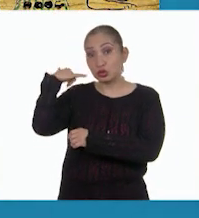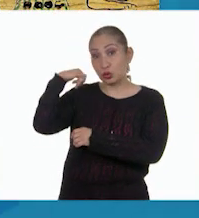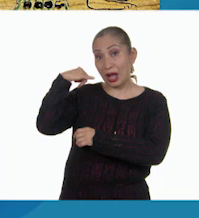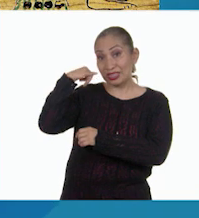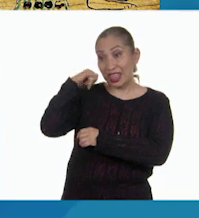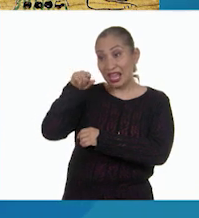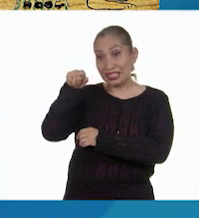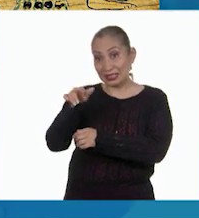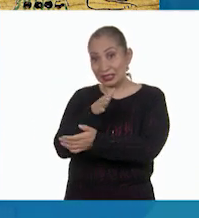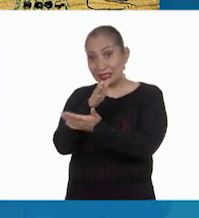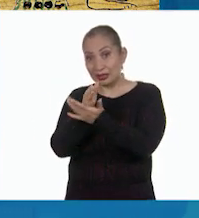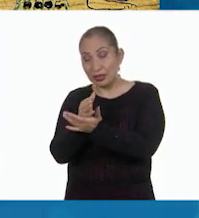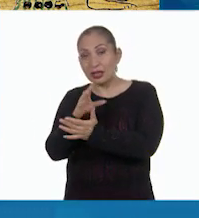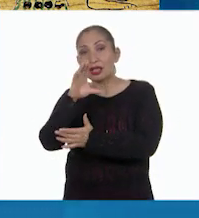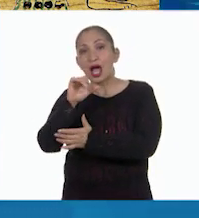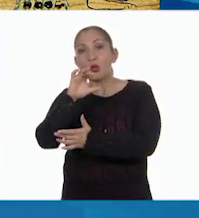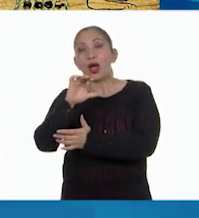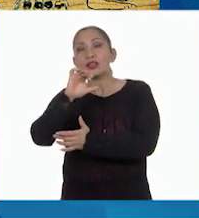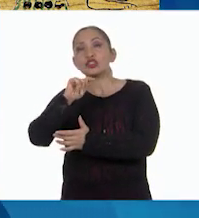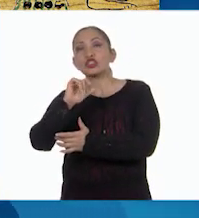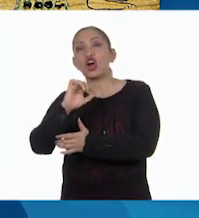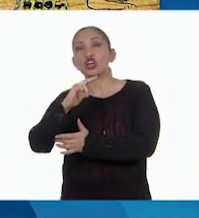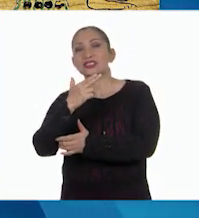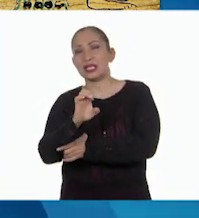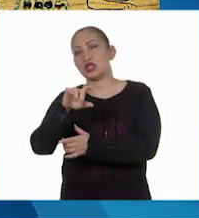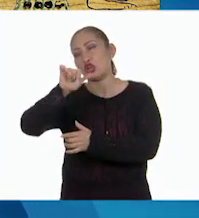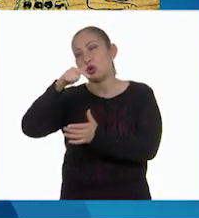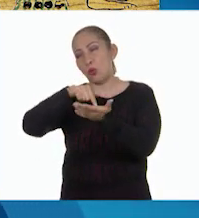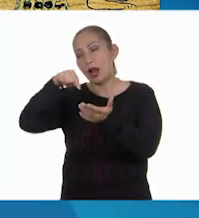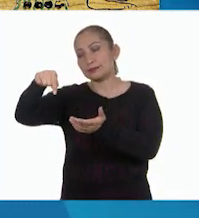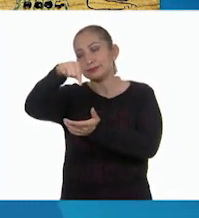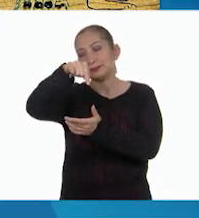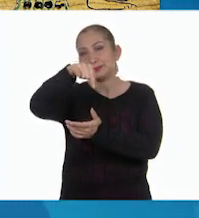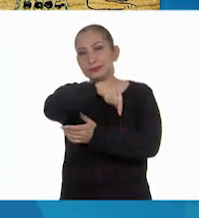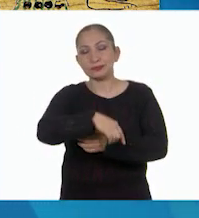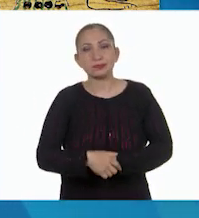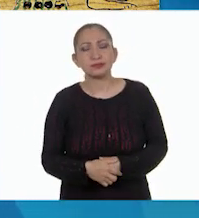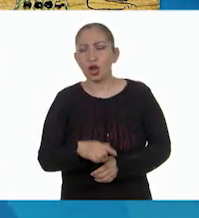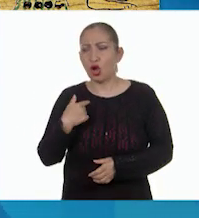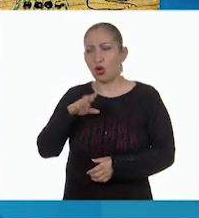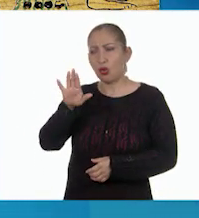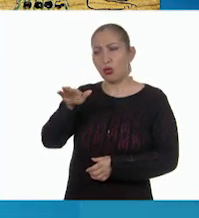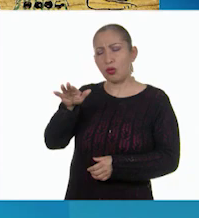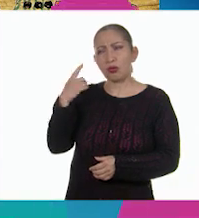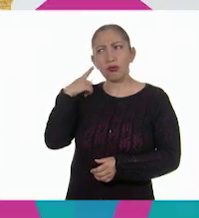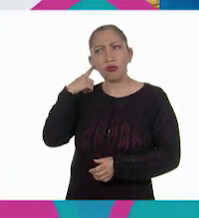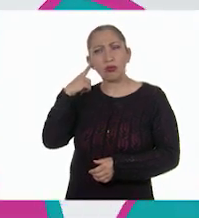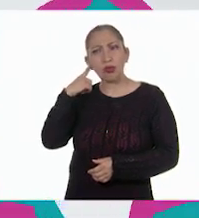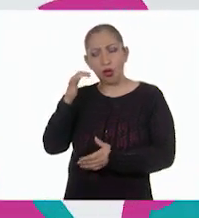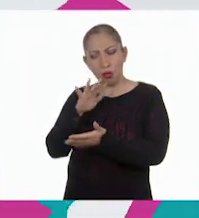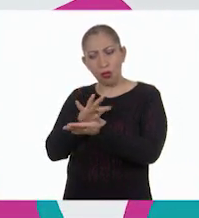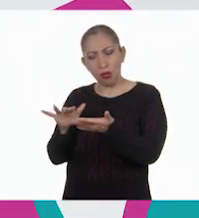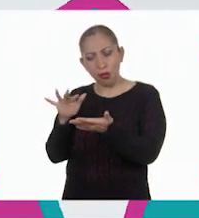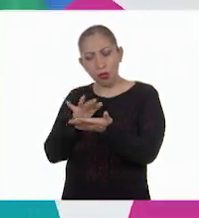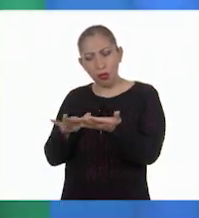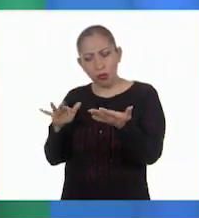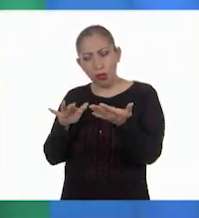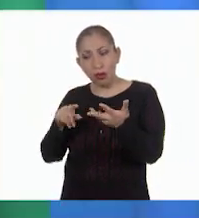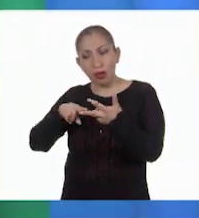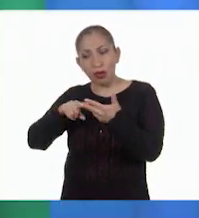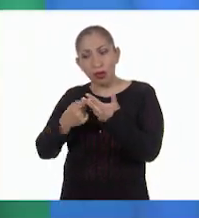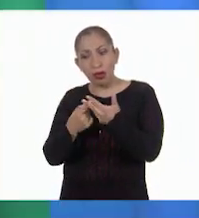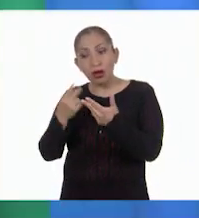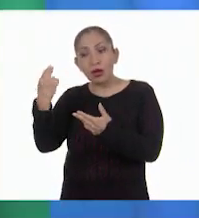Yucatán, empezando por Cabo Catoche y otras zonas. Oiga, maestra, he leído que fue durante ese viaje que surgió el nombre